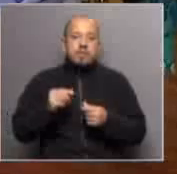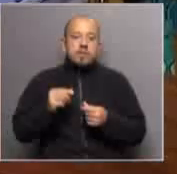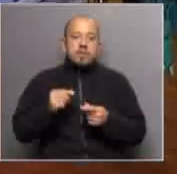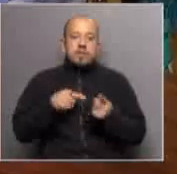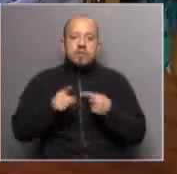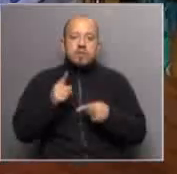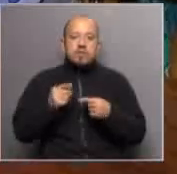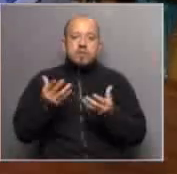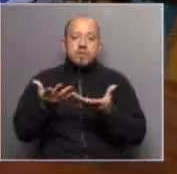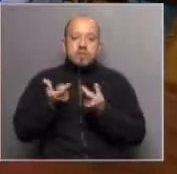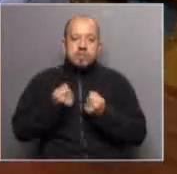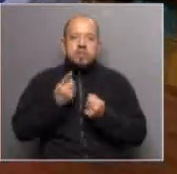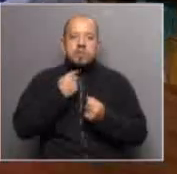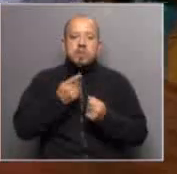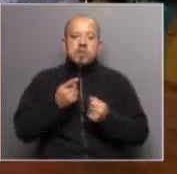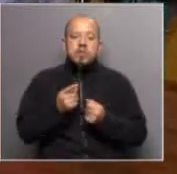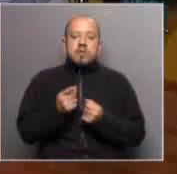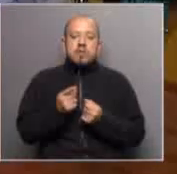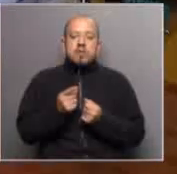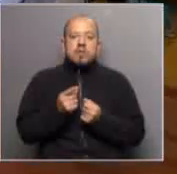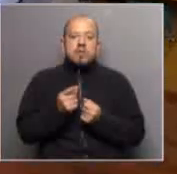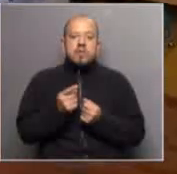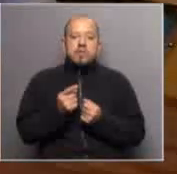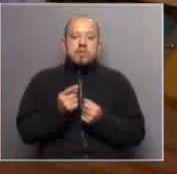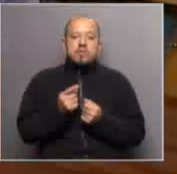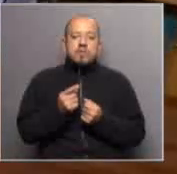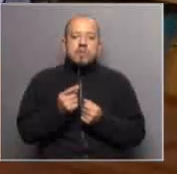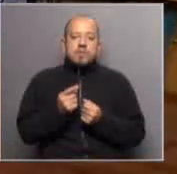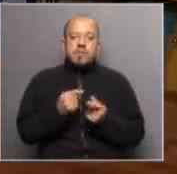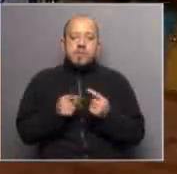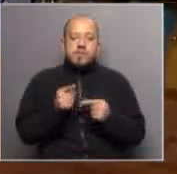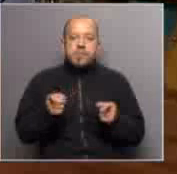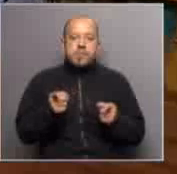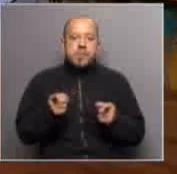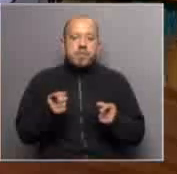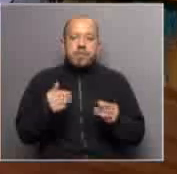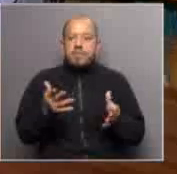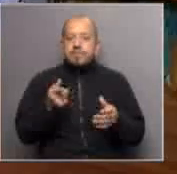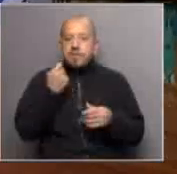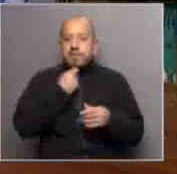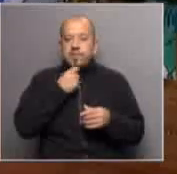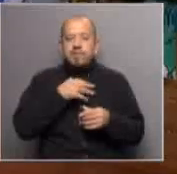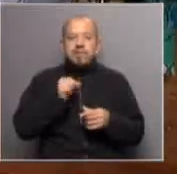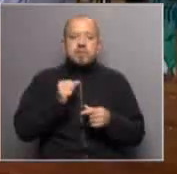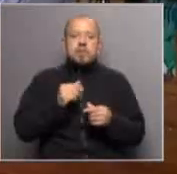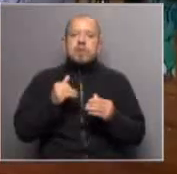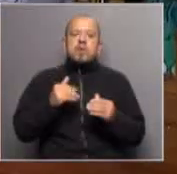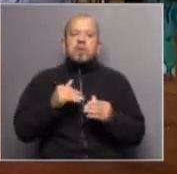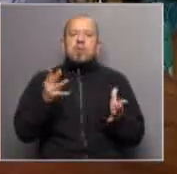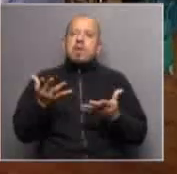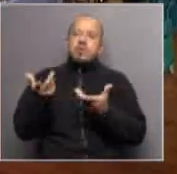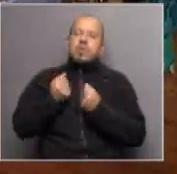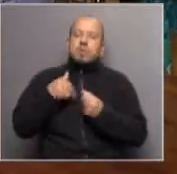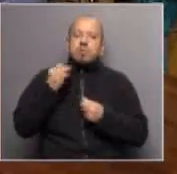una ayuda que sirve muchísimo, pero claramente, o sea, para muchos no es suficiente. ¿Cuál ha sido la más significativa de las